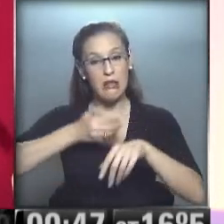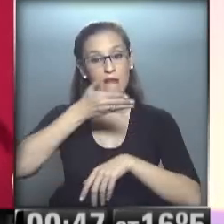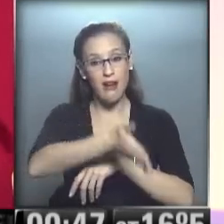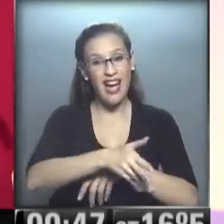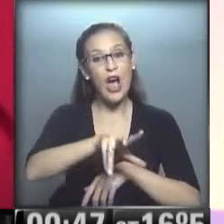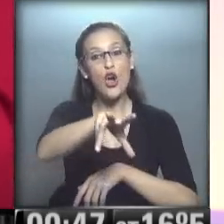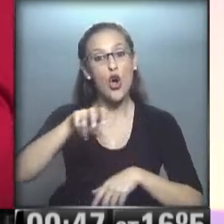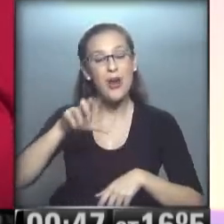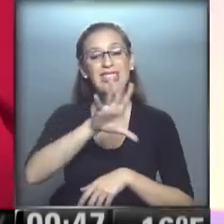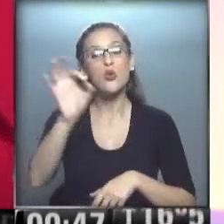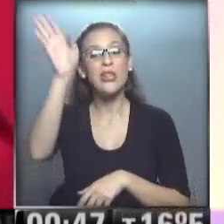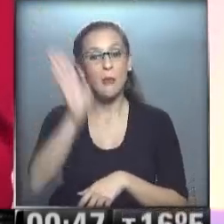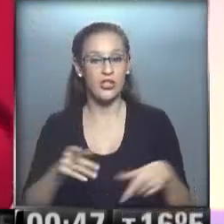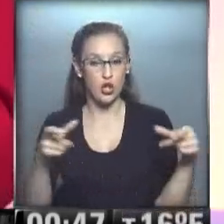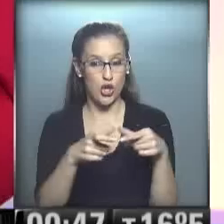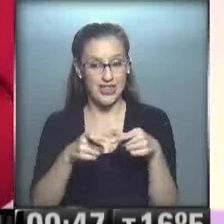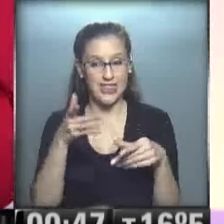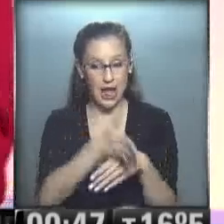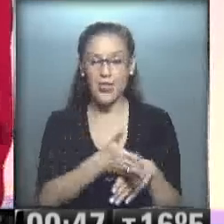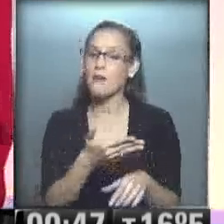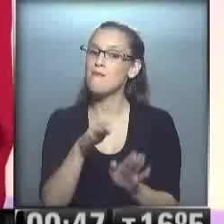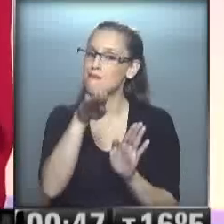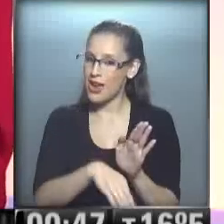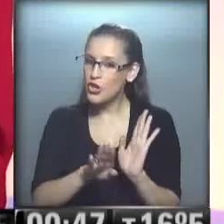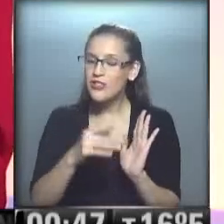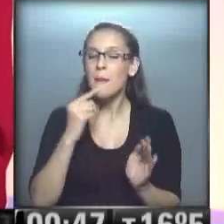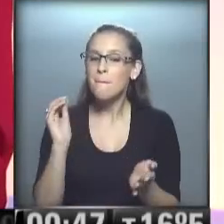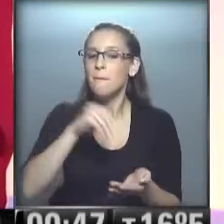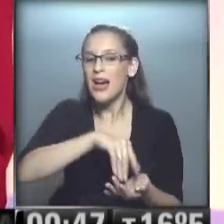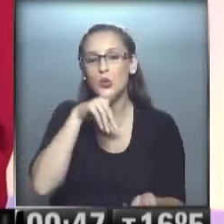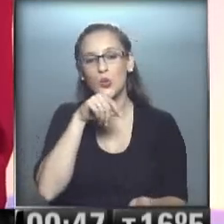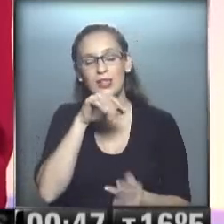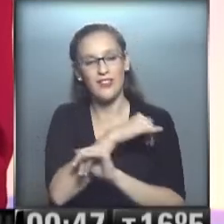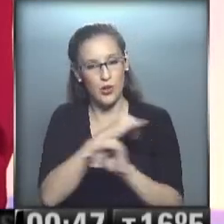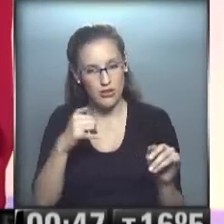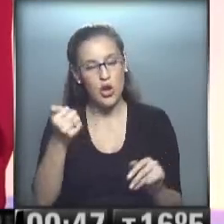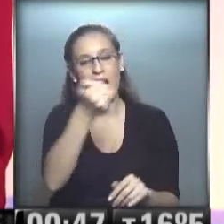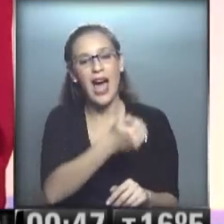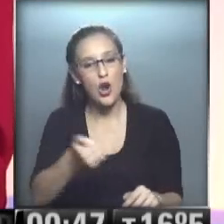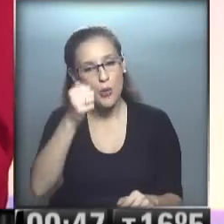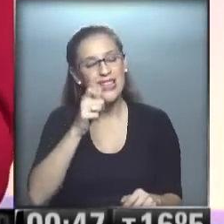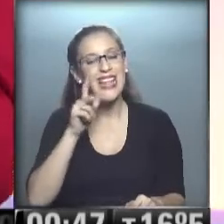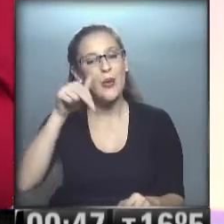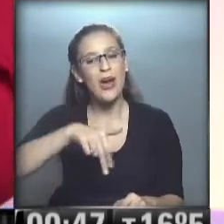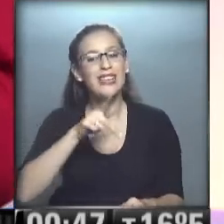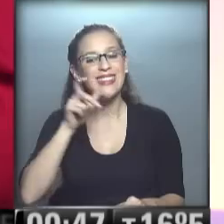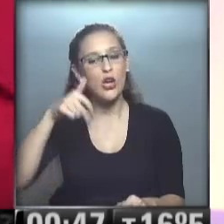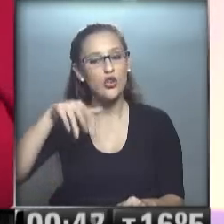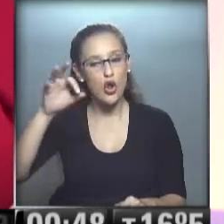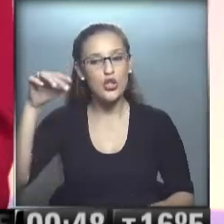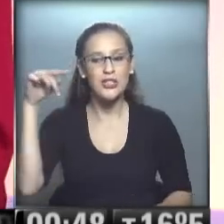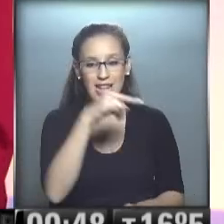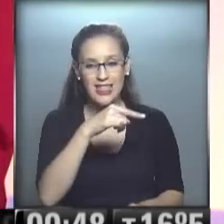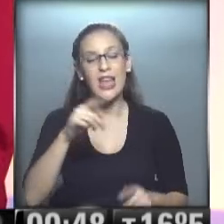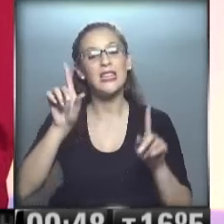la mitad de la entrada. Toda bueno, una serie de medidas interesantes. Bien. Voy a estar tuiteando más información a través de @estebantecno7 como siempre. Y bueno, además los